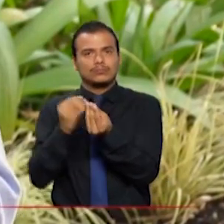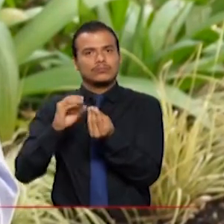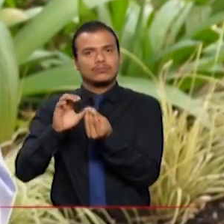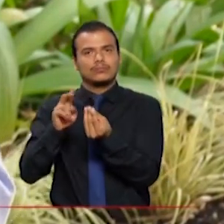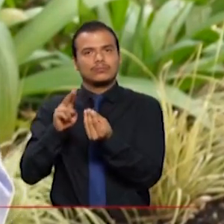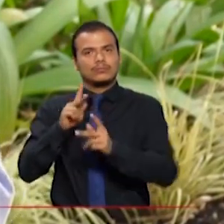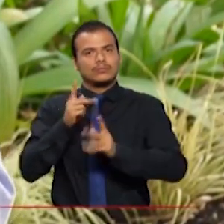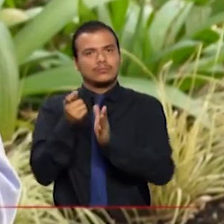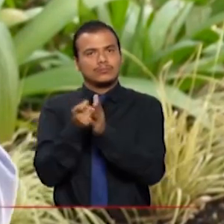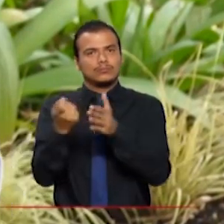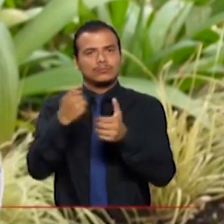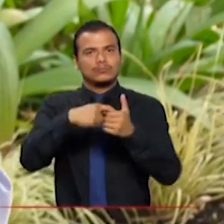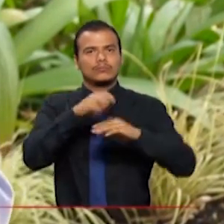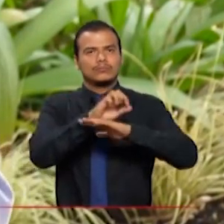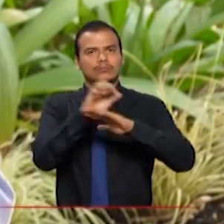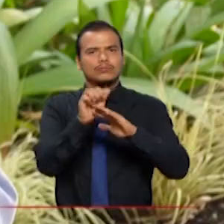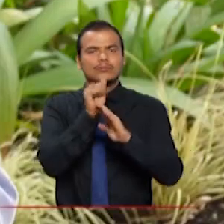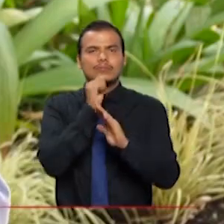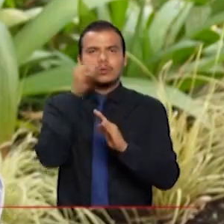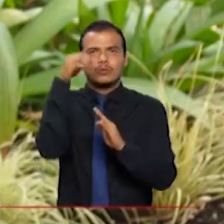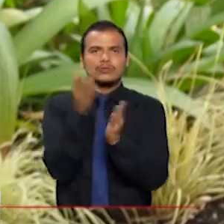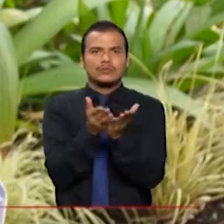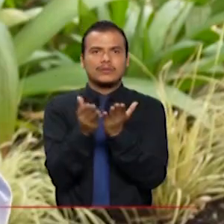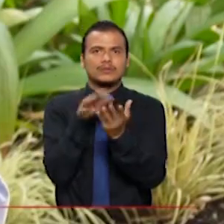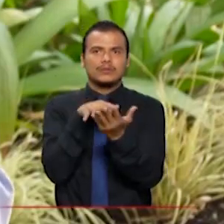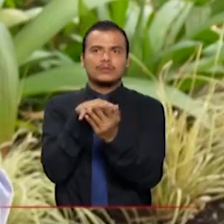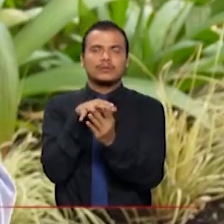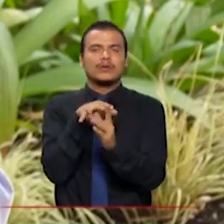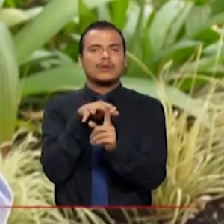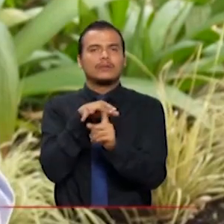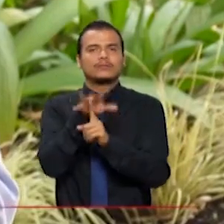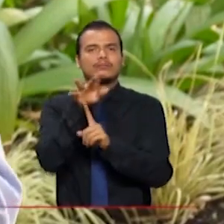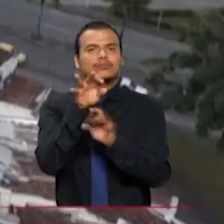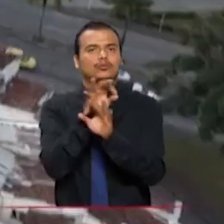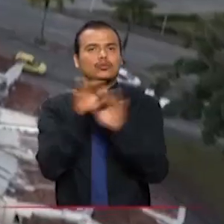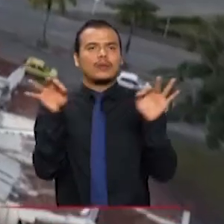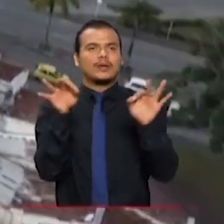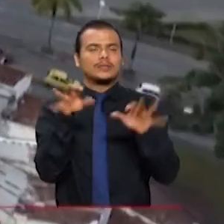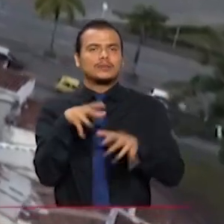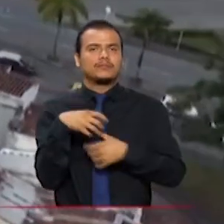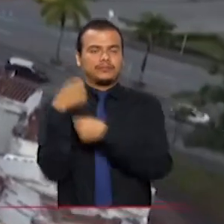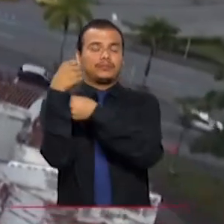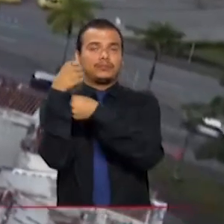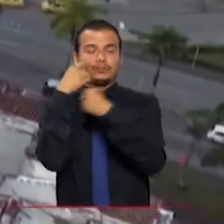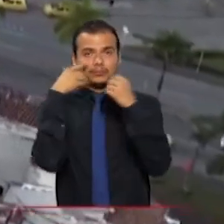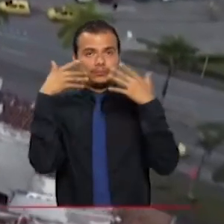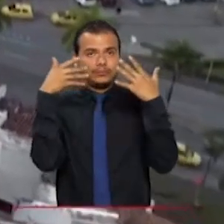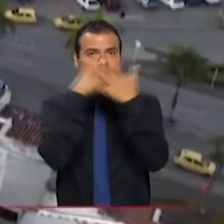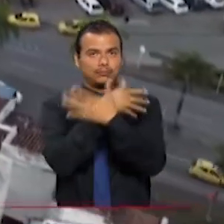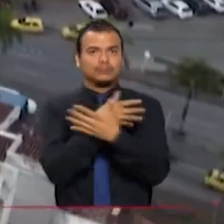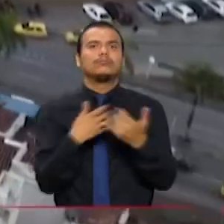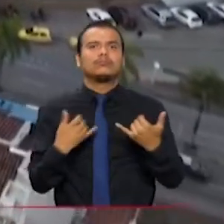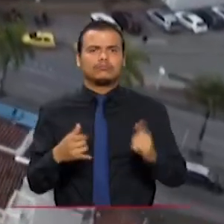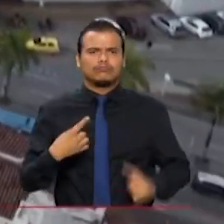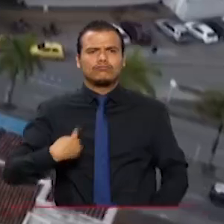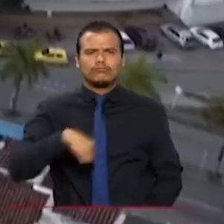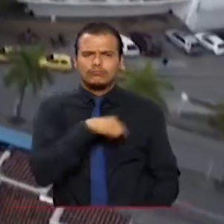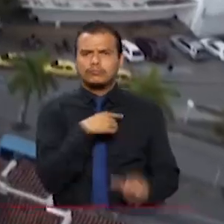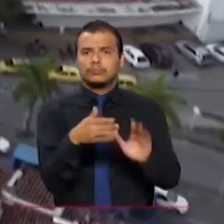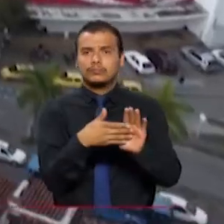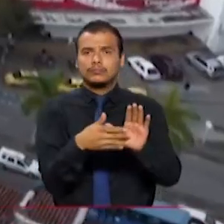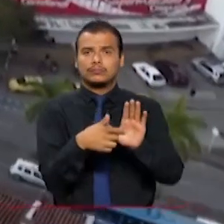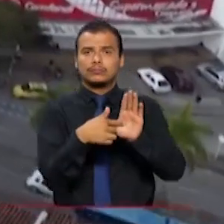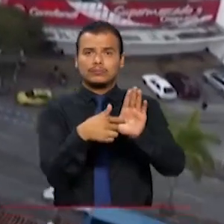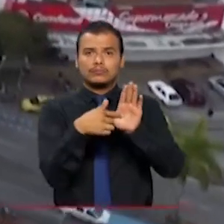de servicios públicos, en este caso directamente en Celsia y en Acuavalle. Hemos demostrado con hechos concretos de que ese proyecto de